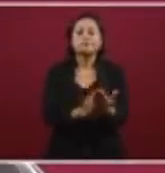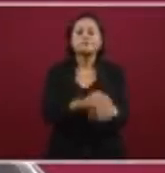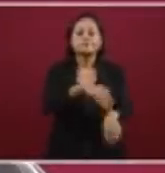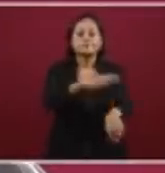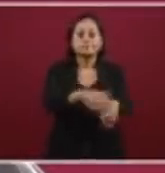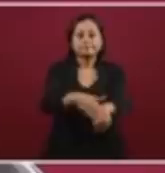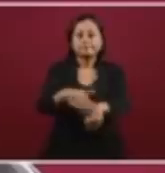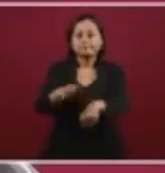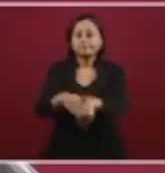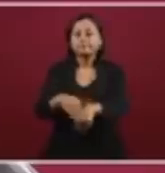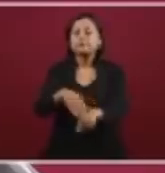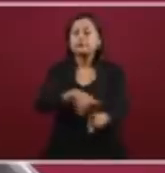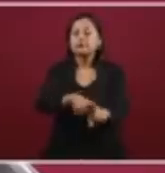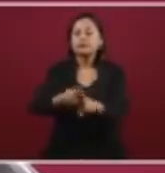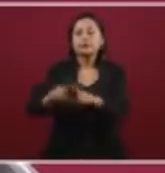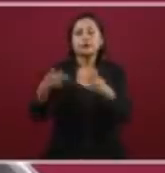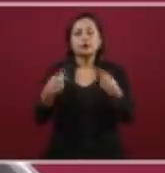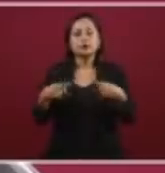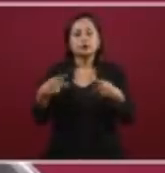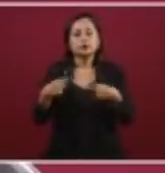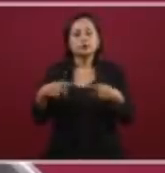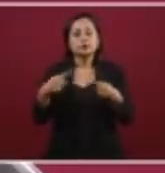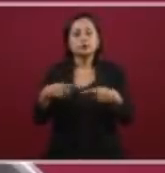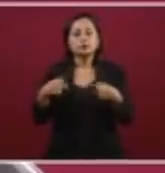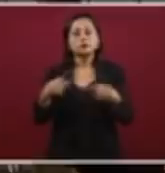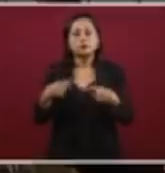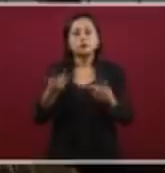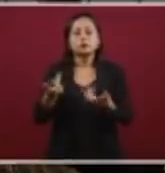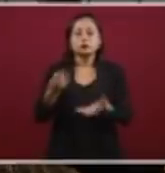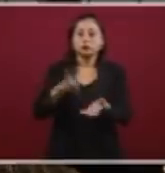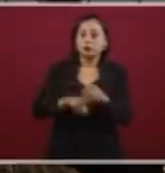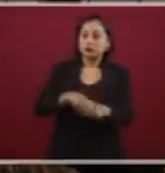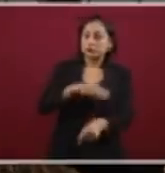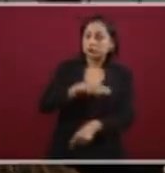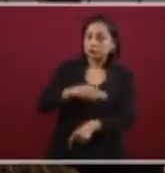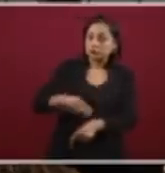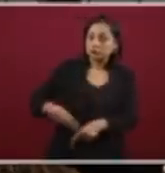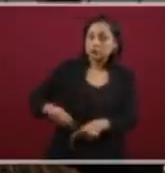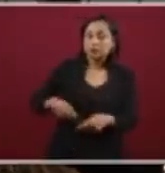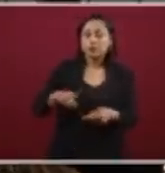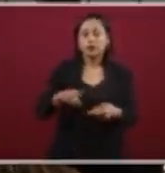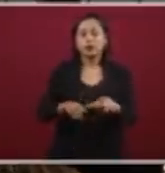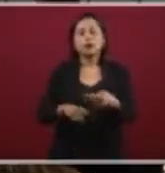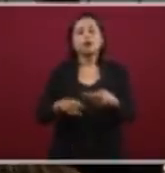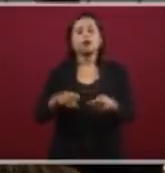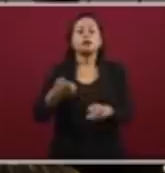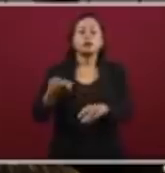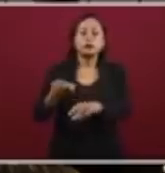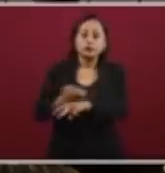que formen parte del ámbito de municipal estatal y federal